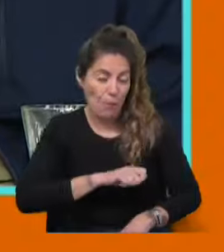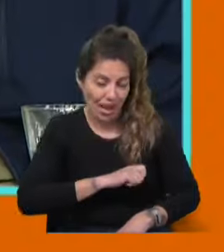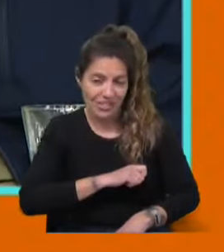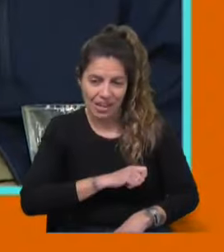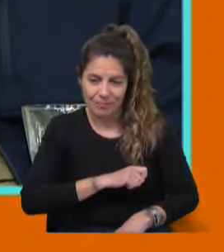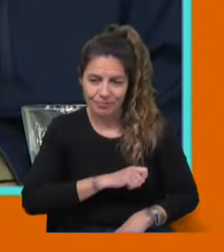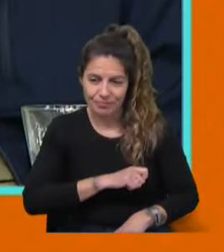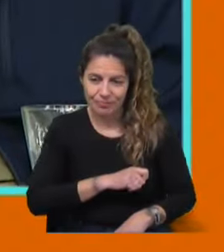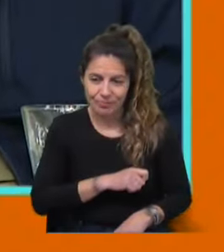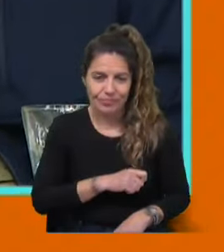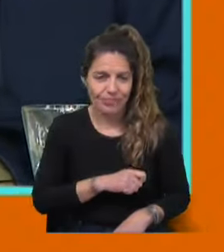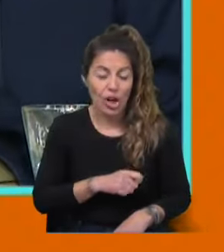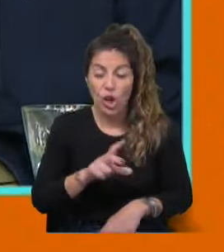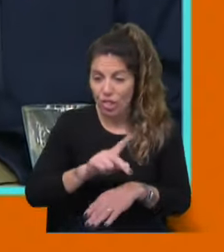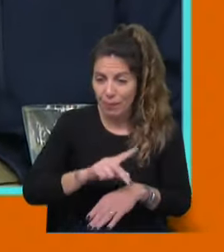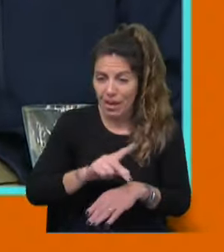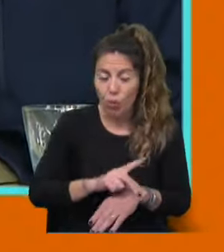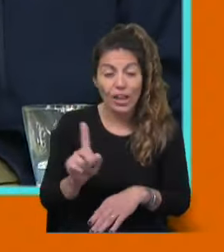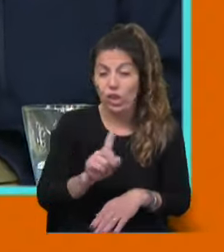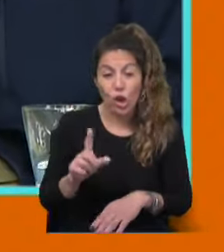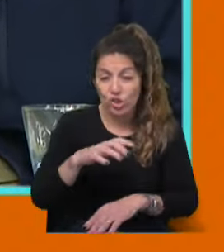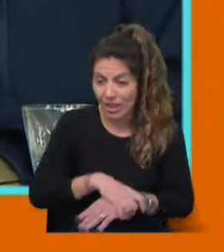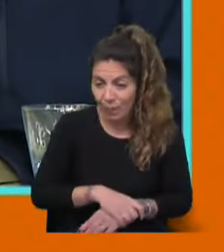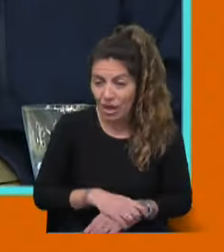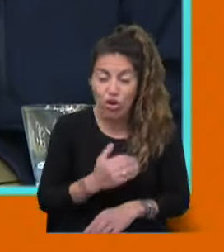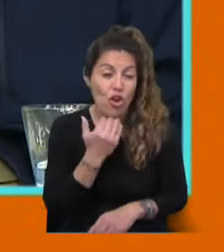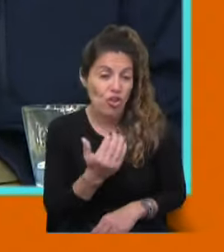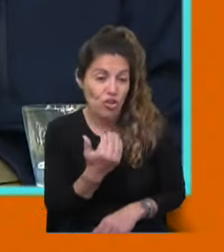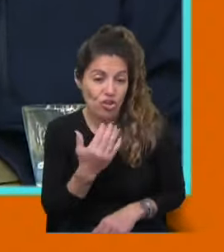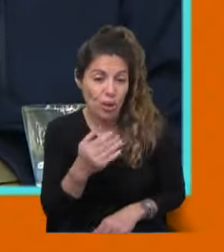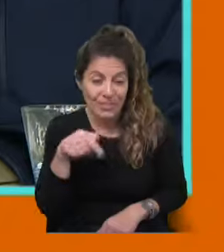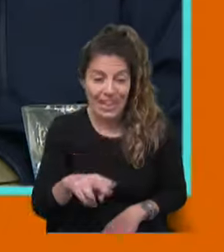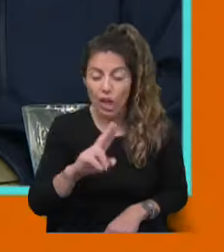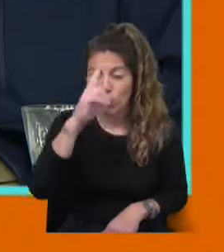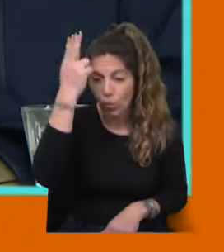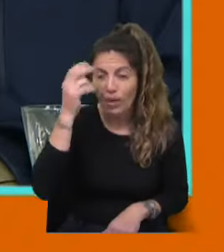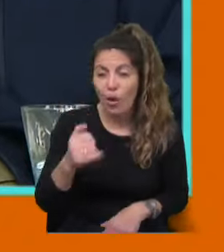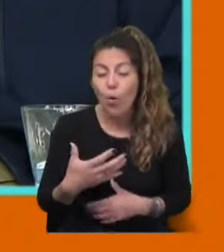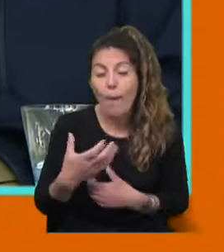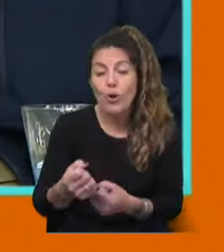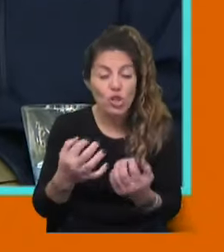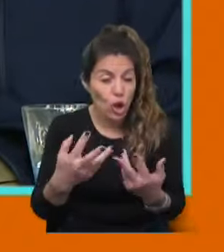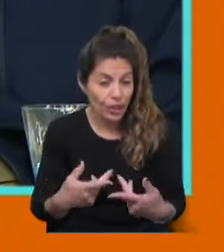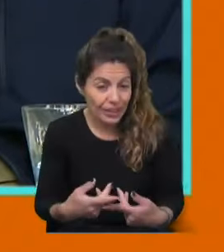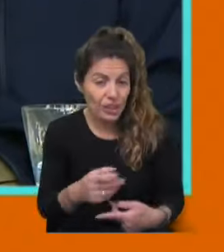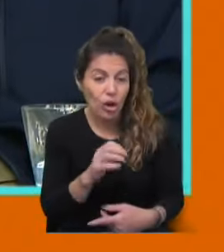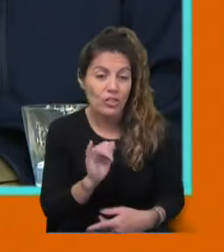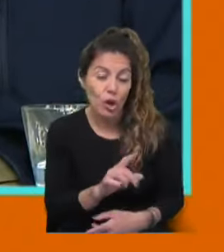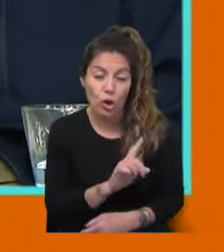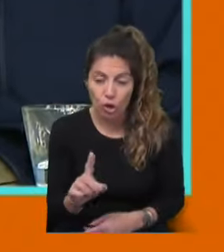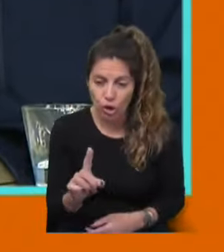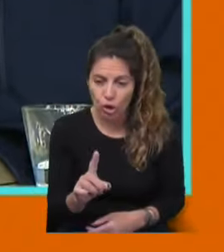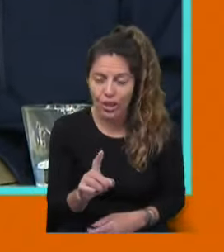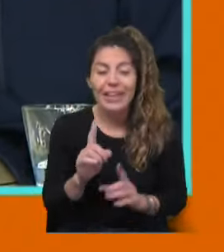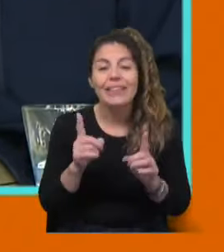Y los de Paraguay todavía no cayeron. No sabemos si aquí en Uruguay hubo apoyo logístico o no hubo apoyo logístico